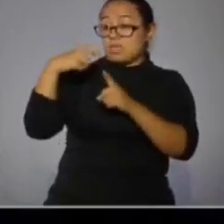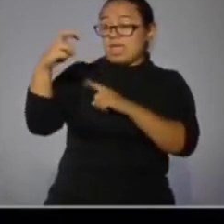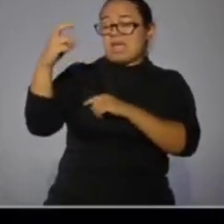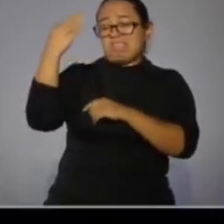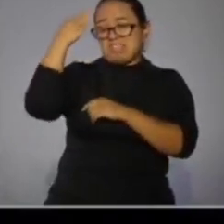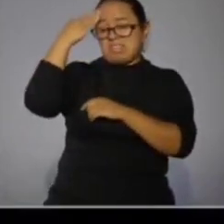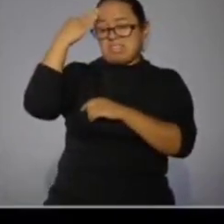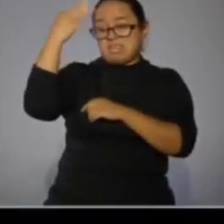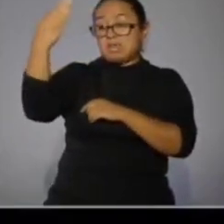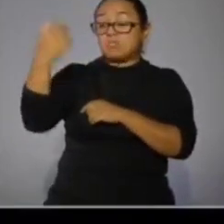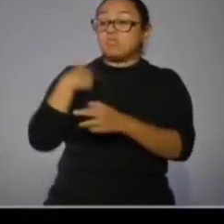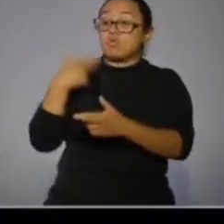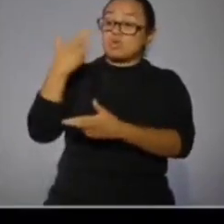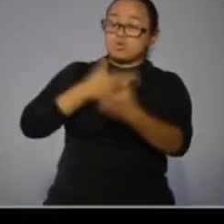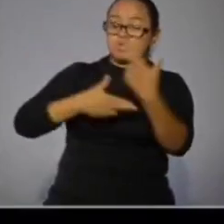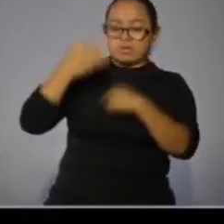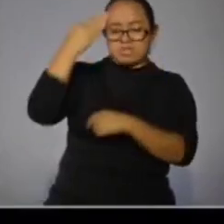tardó tiempo en volver.